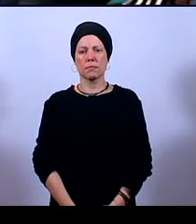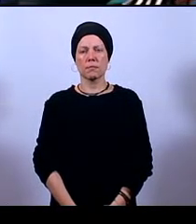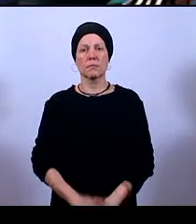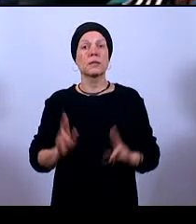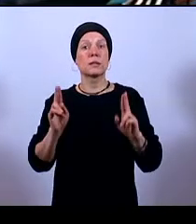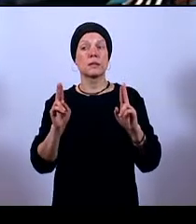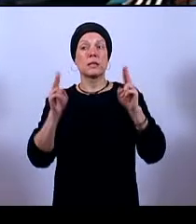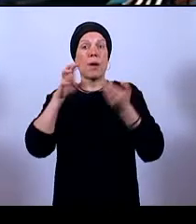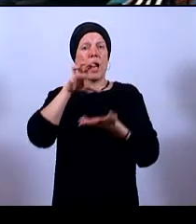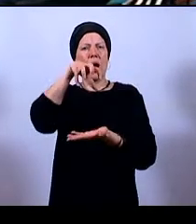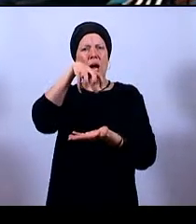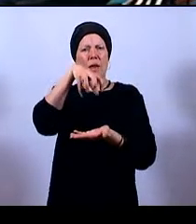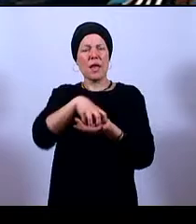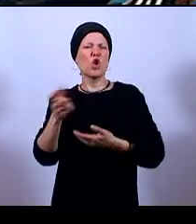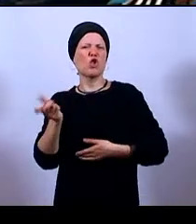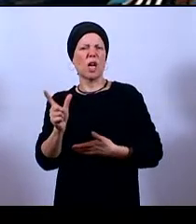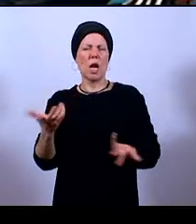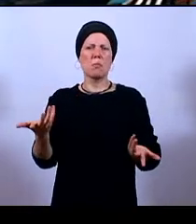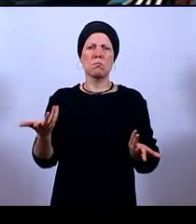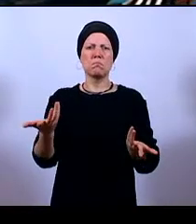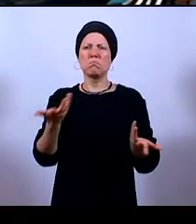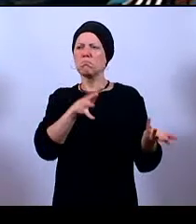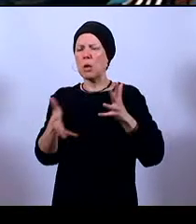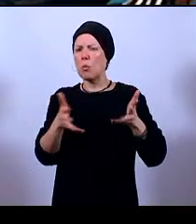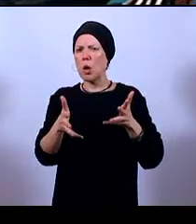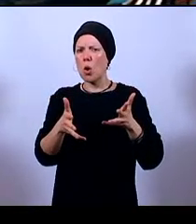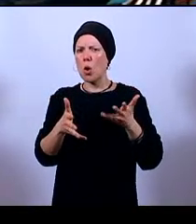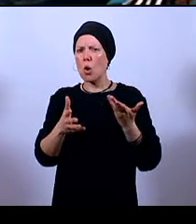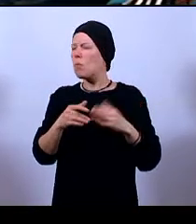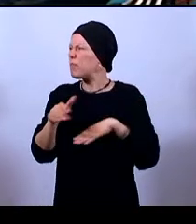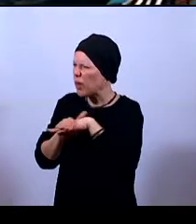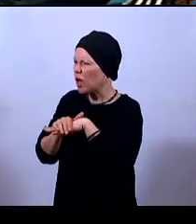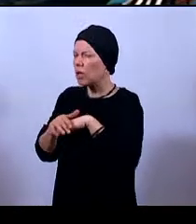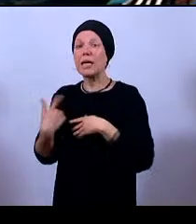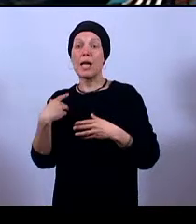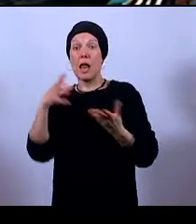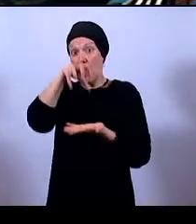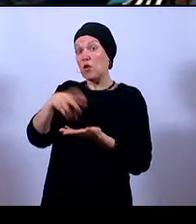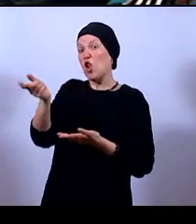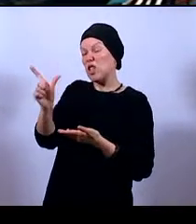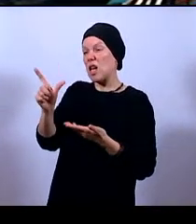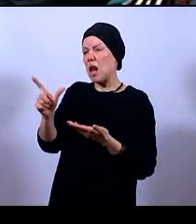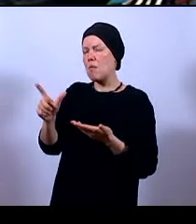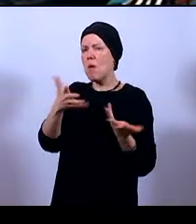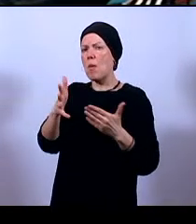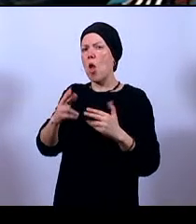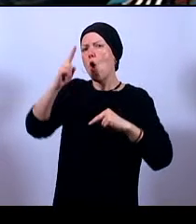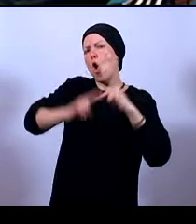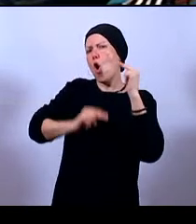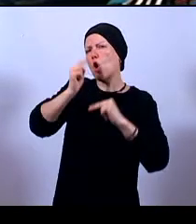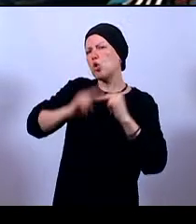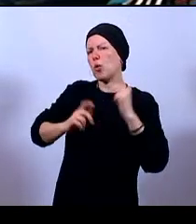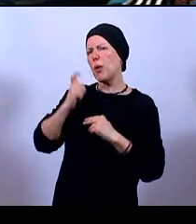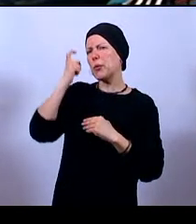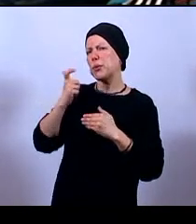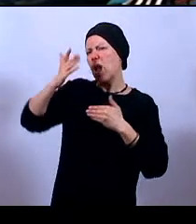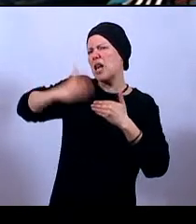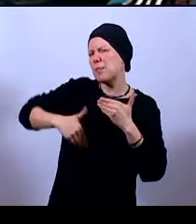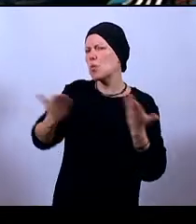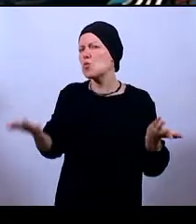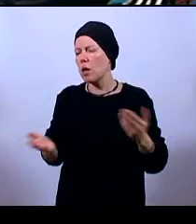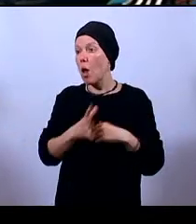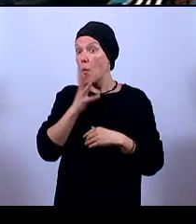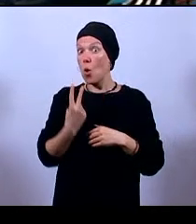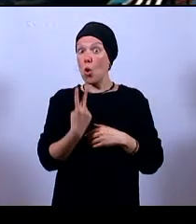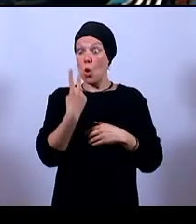Sobre el centro de Llerena, ¿qué plazo maneja la Junta? ¿Perdón? De Llerena, ¿qué plazo Sí. maneja la Junta de Construcción de puesta en marcha? Entiendo que mínimo